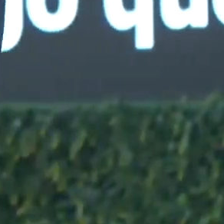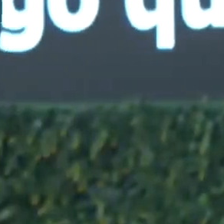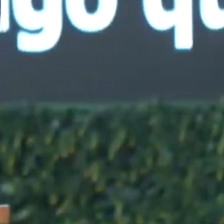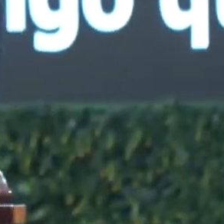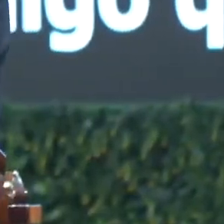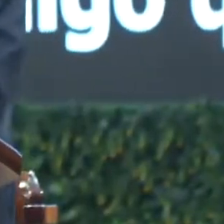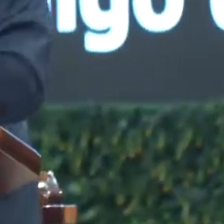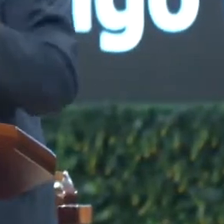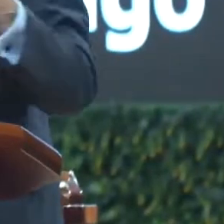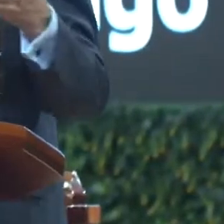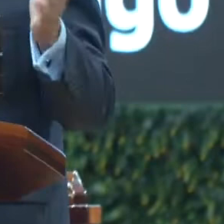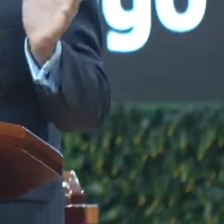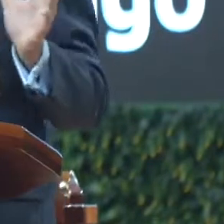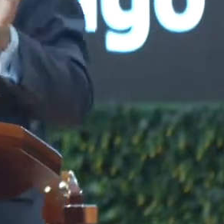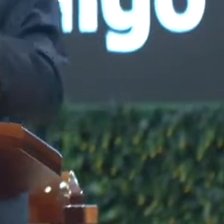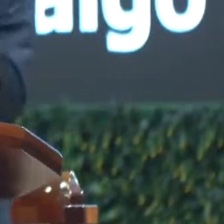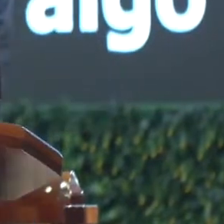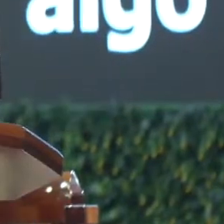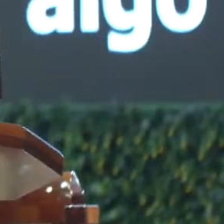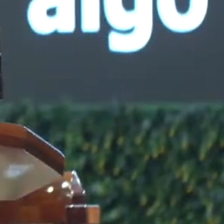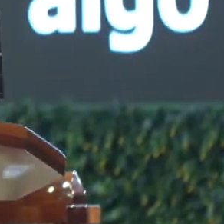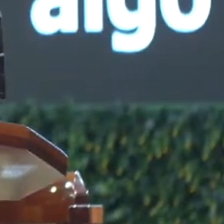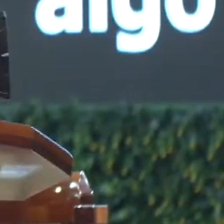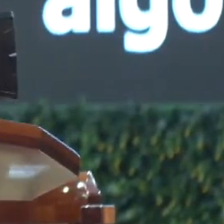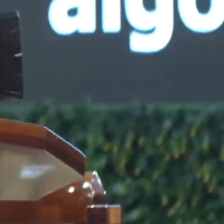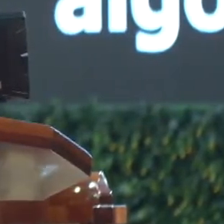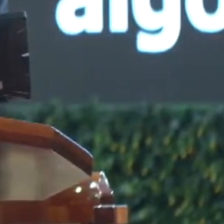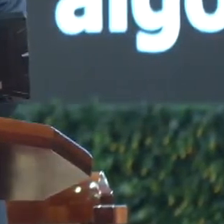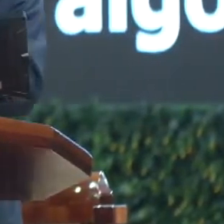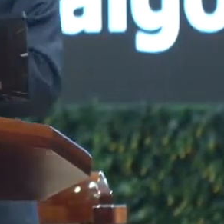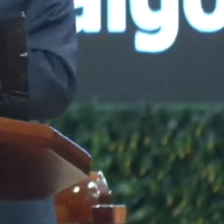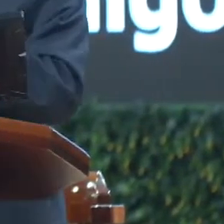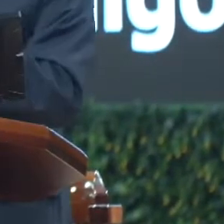cosa. Y entonces